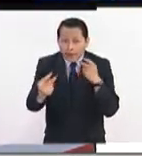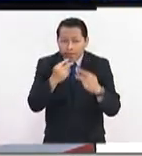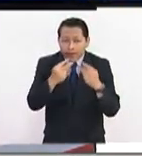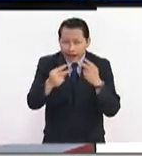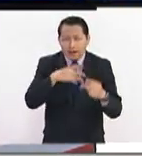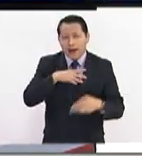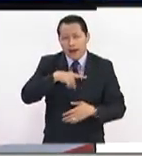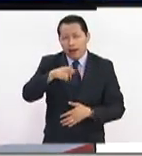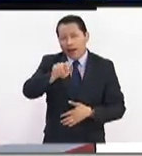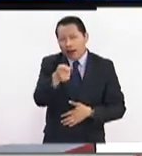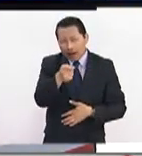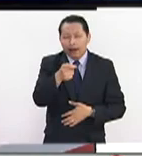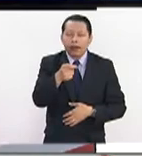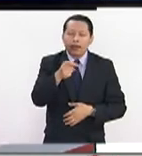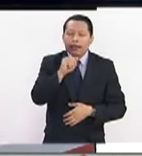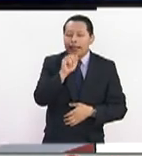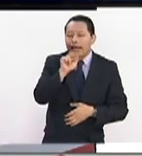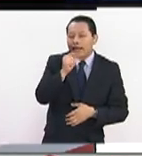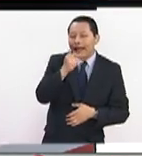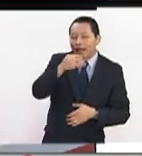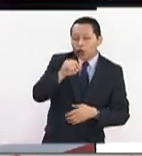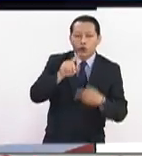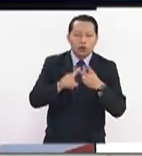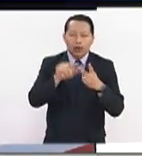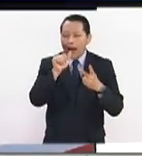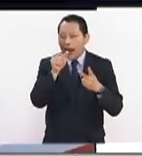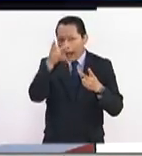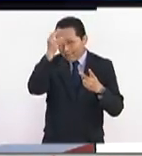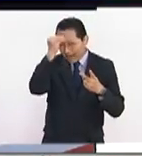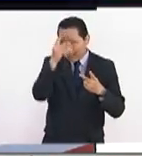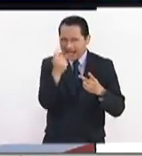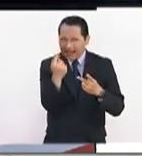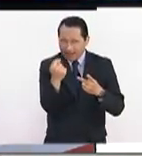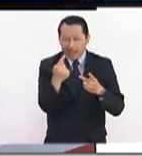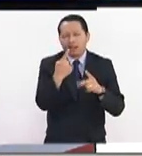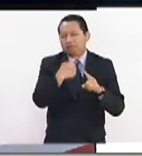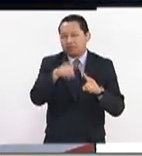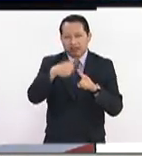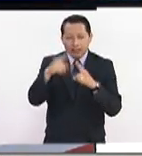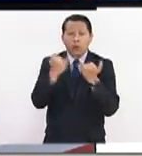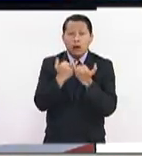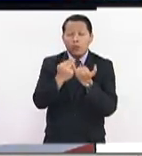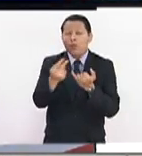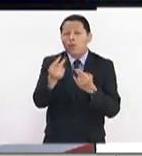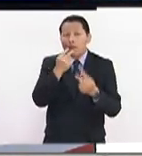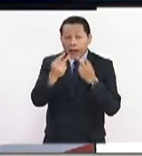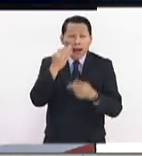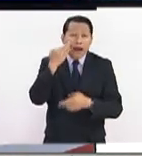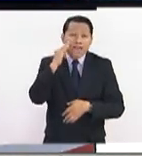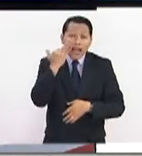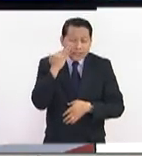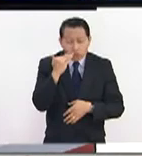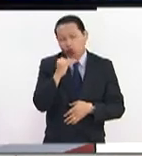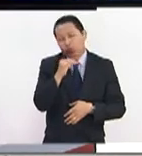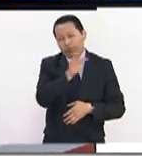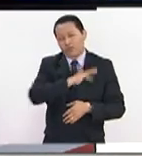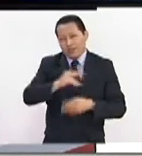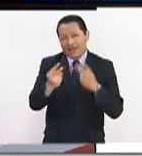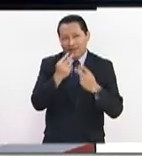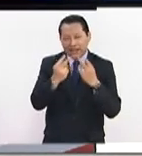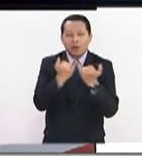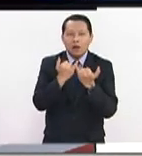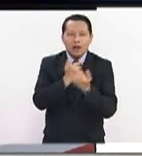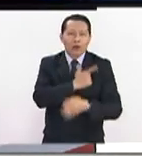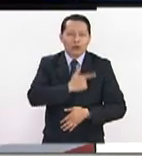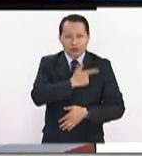Ingenio y de Aprende TV, también del canal 22, a que si tienen que irse de casa nos vean también por Facebook Live en Noticias México al Día. Saludo con mucho gusto a